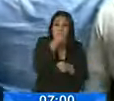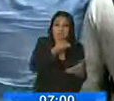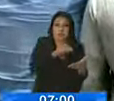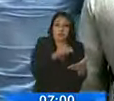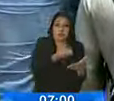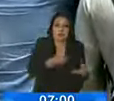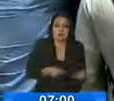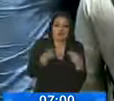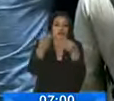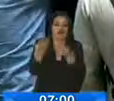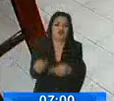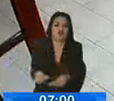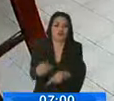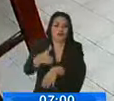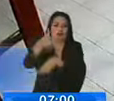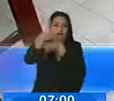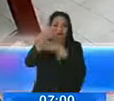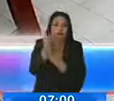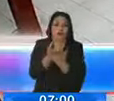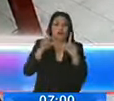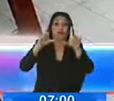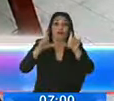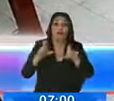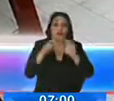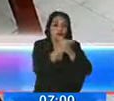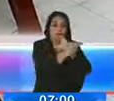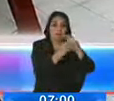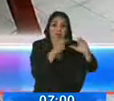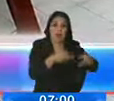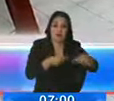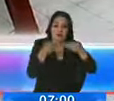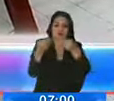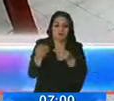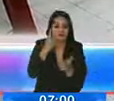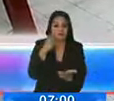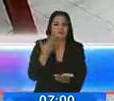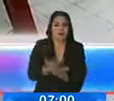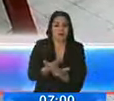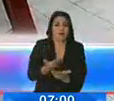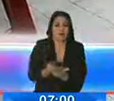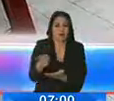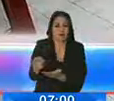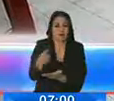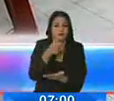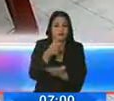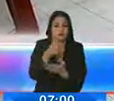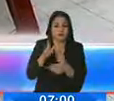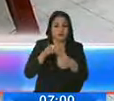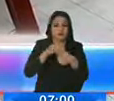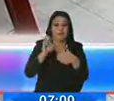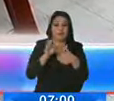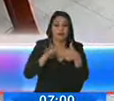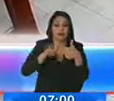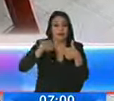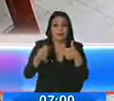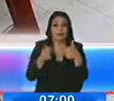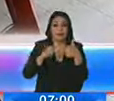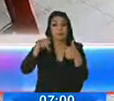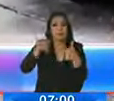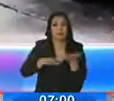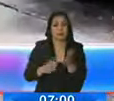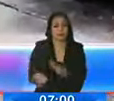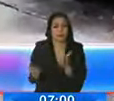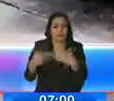autoridades ecuatorianas las fotografías que supuestamente serían la evidencia del fatídico desenlace del secuestro de Efraín Segarra, Javier Ortega y Paul